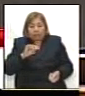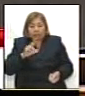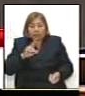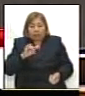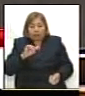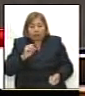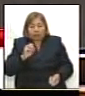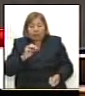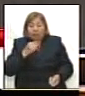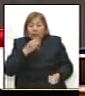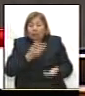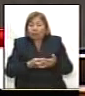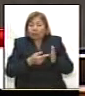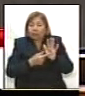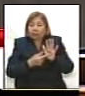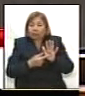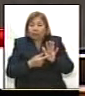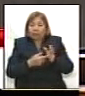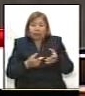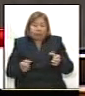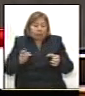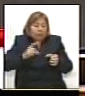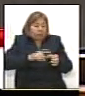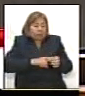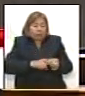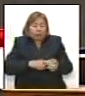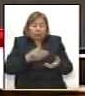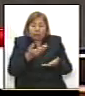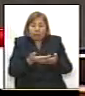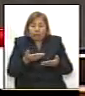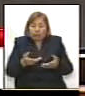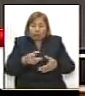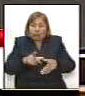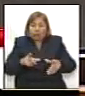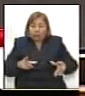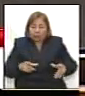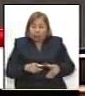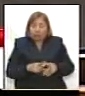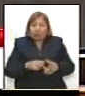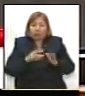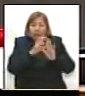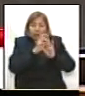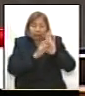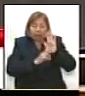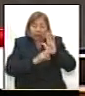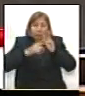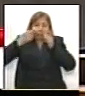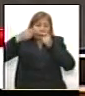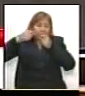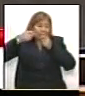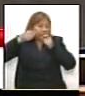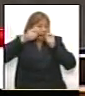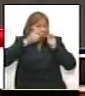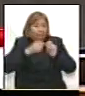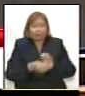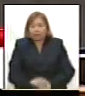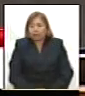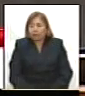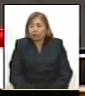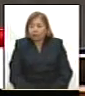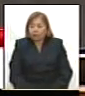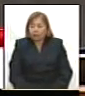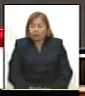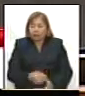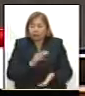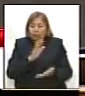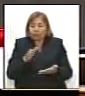ser el ente rector para la inclusión de dicha zona en el Plan Estratégico Regional de Turismo, PERTUR. Por todo